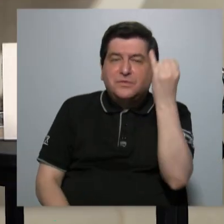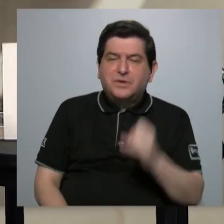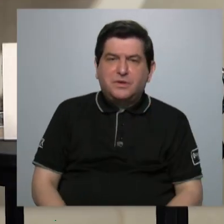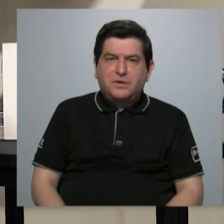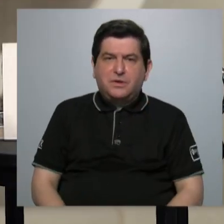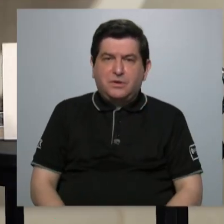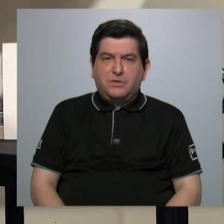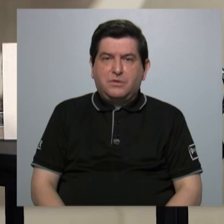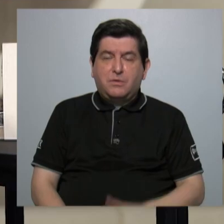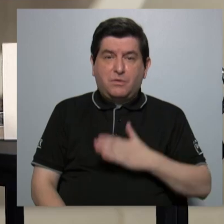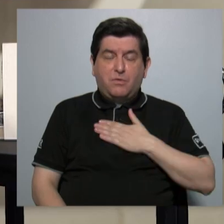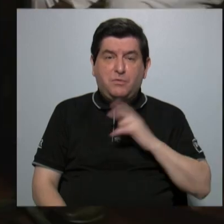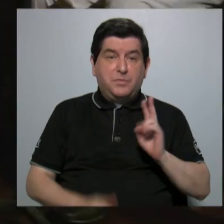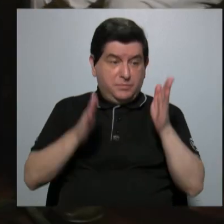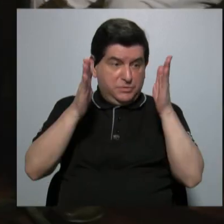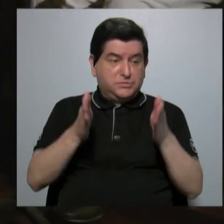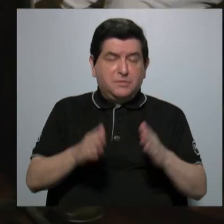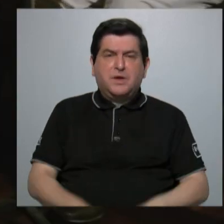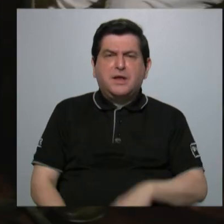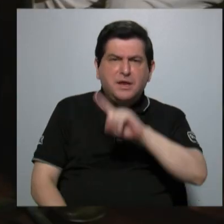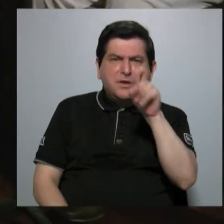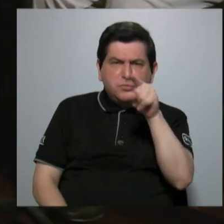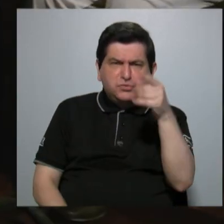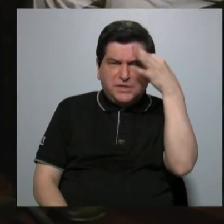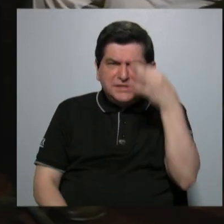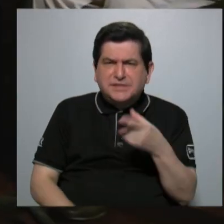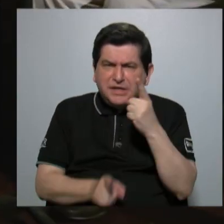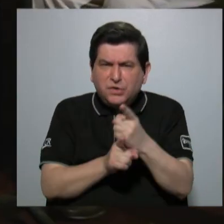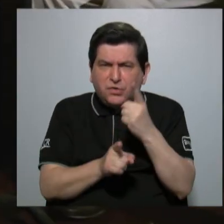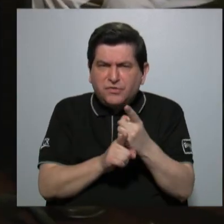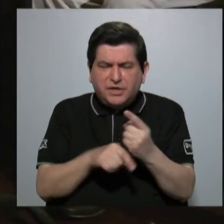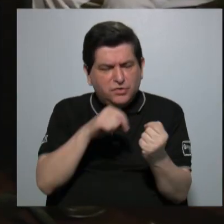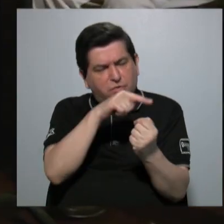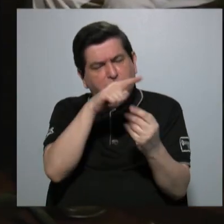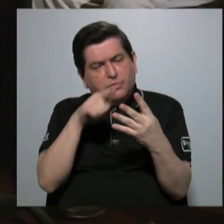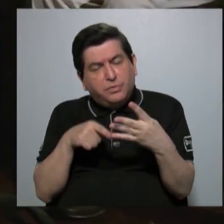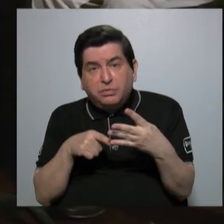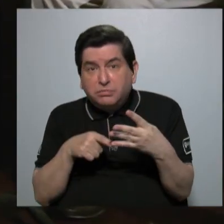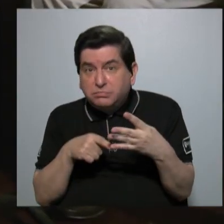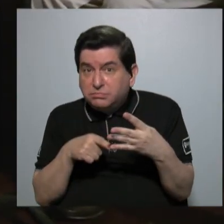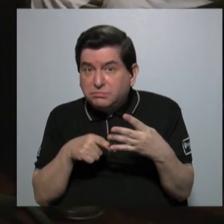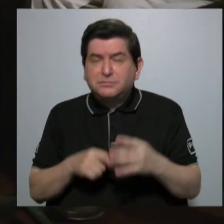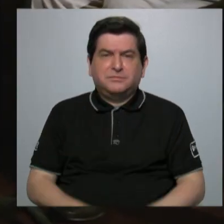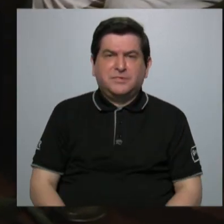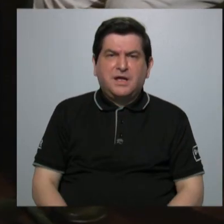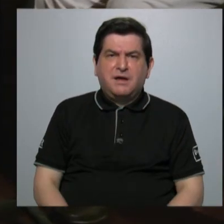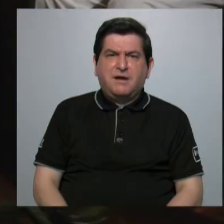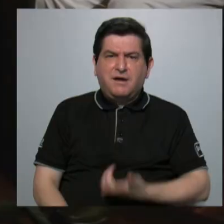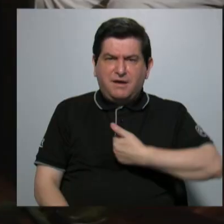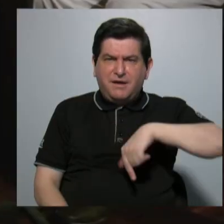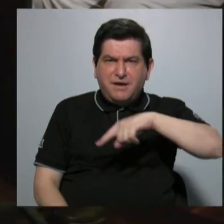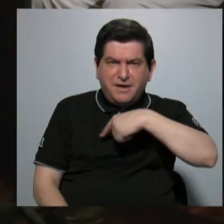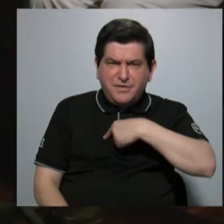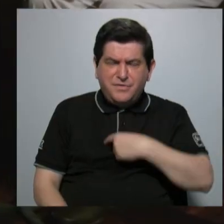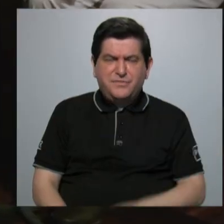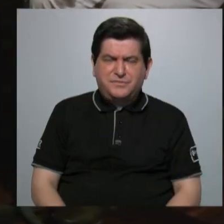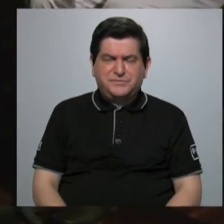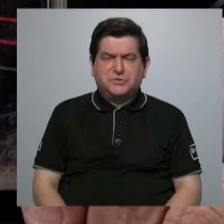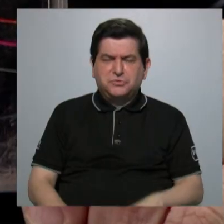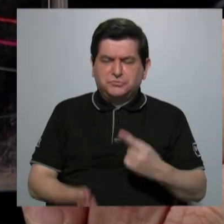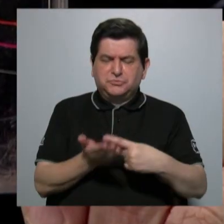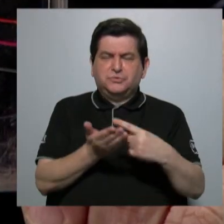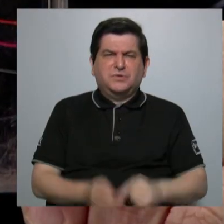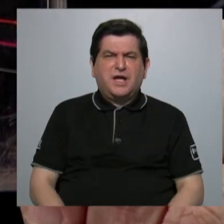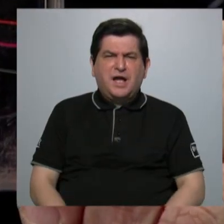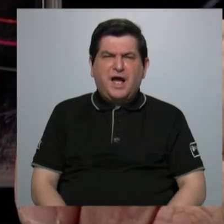con mis colegas. Entonces yo les pregunto, ¿a usted les parece esto y esto y esto y esto? Vamos a hacer eso. Entonces, o sea, no es una imposición. No,